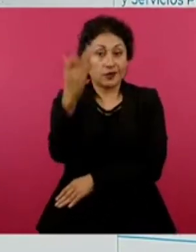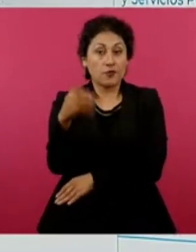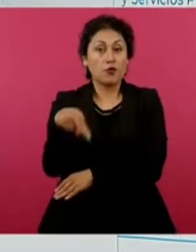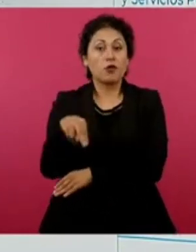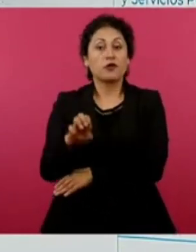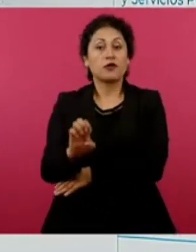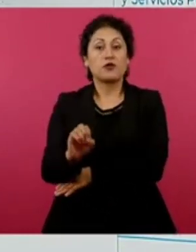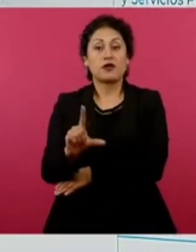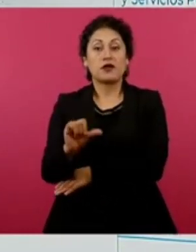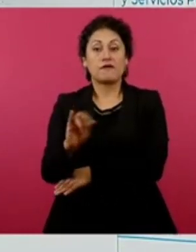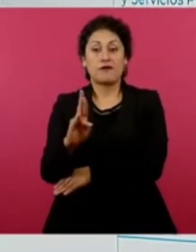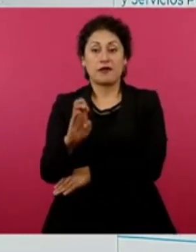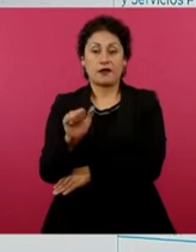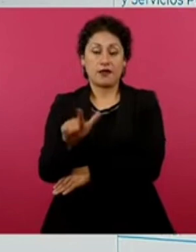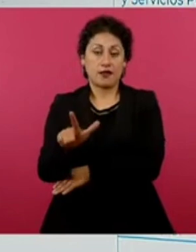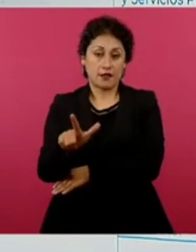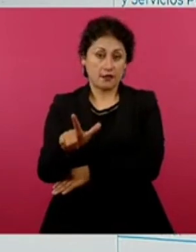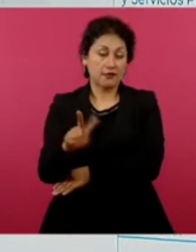para